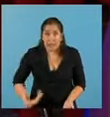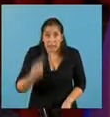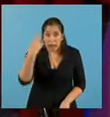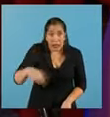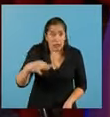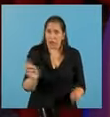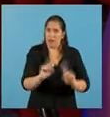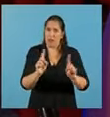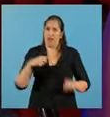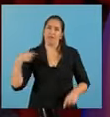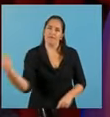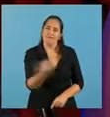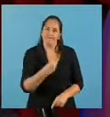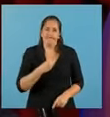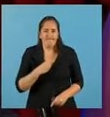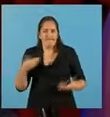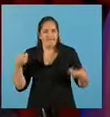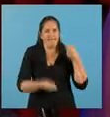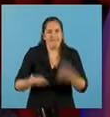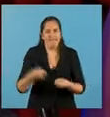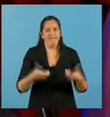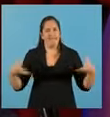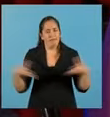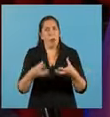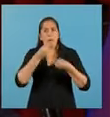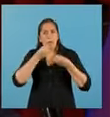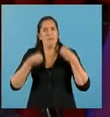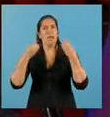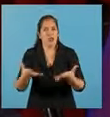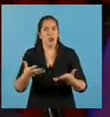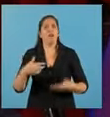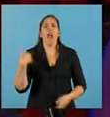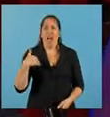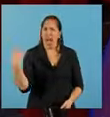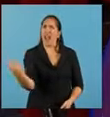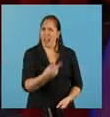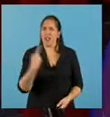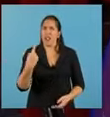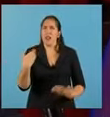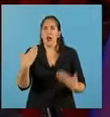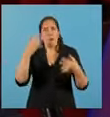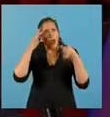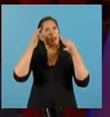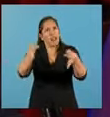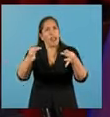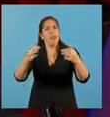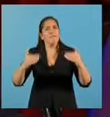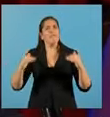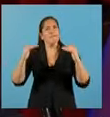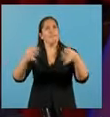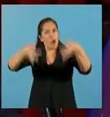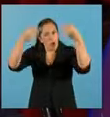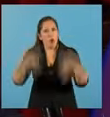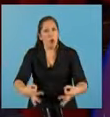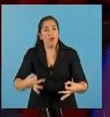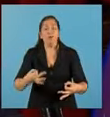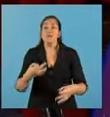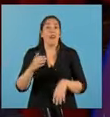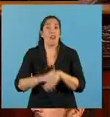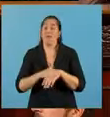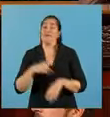de superarnos y de ser mejores. Hay una Argentina más justa que nos debemos. Está en nuestras manos poder